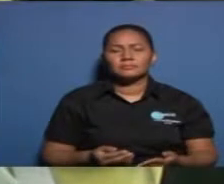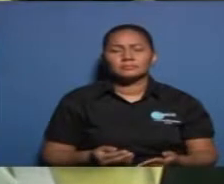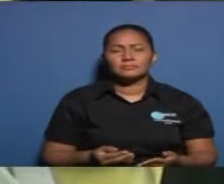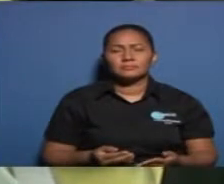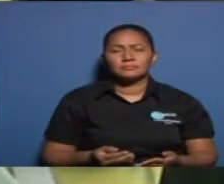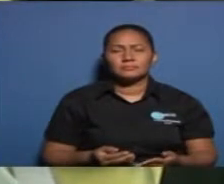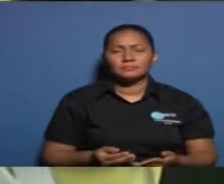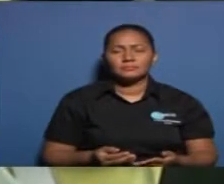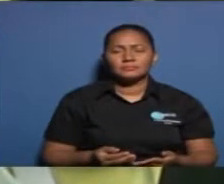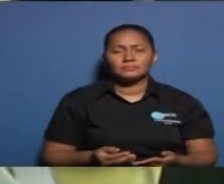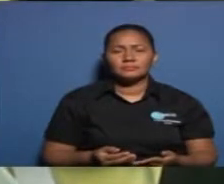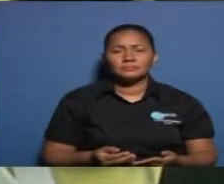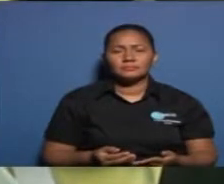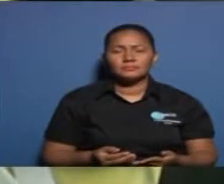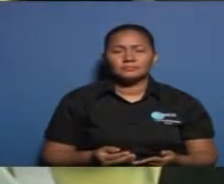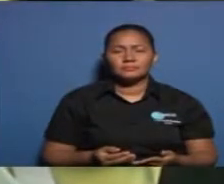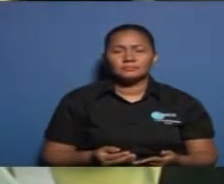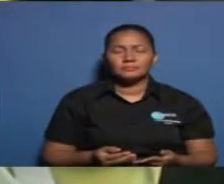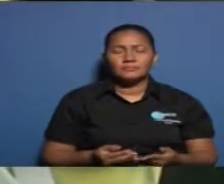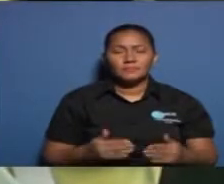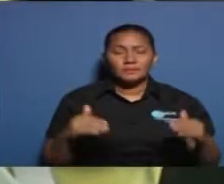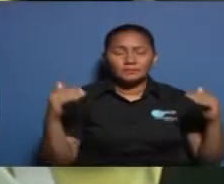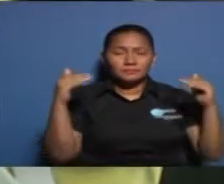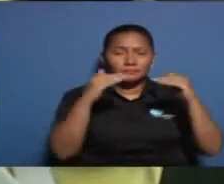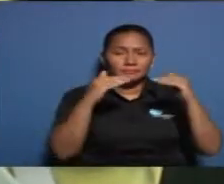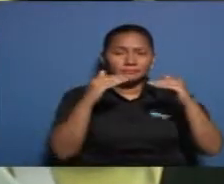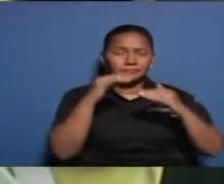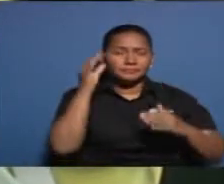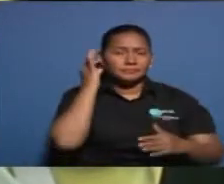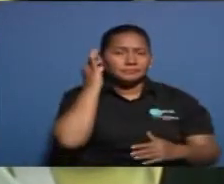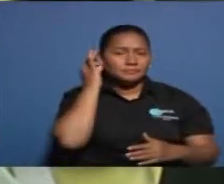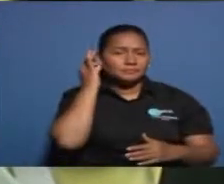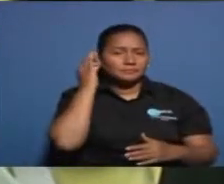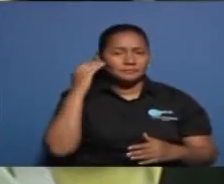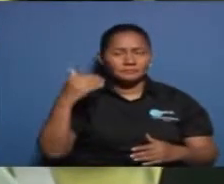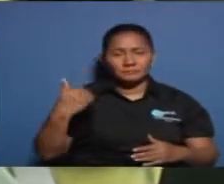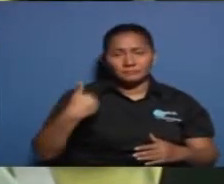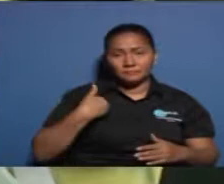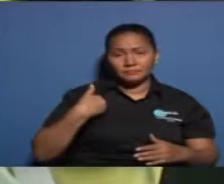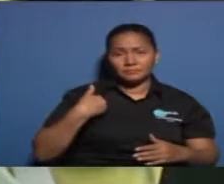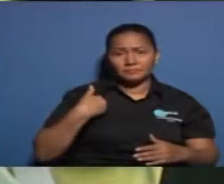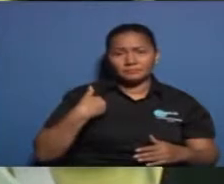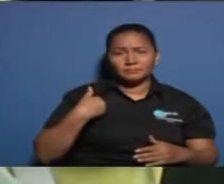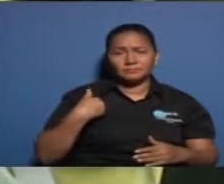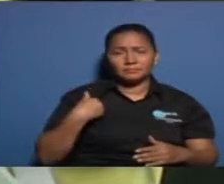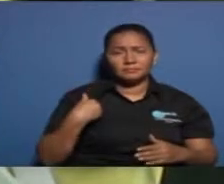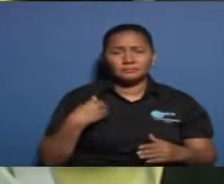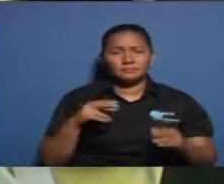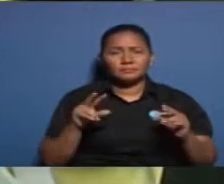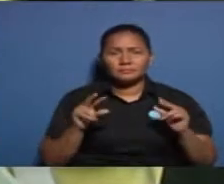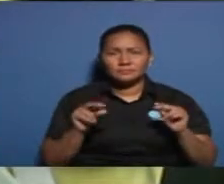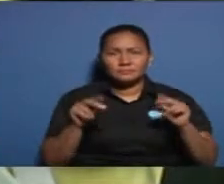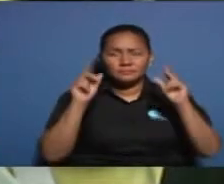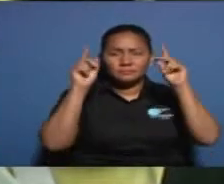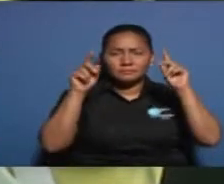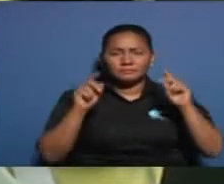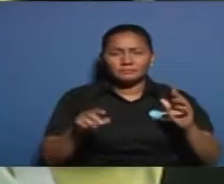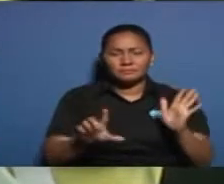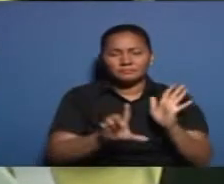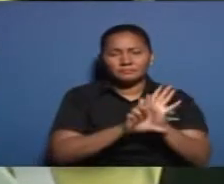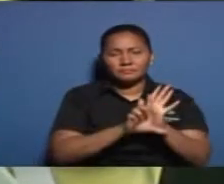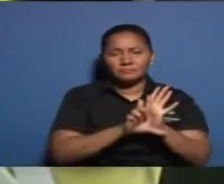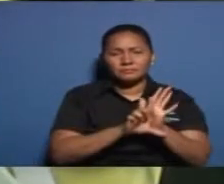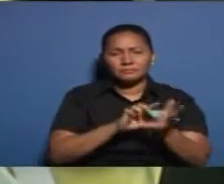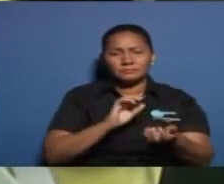conoce marco con los retos que tienen entonces las mujeres la sociedad en general para cambiar esto ya vimos que es un tema de leyes que es un tema de un cambio social